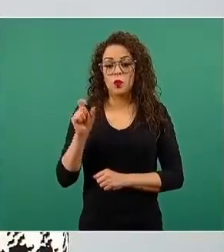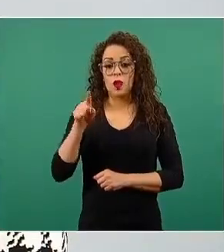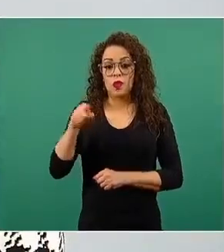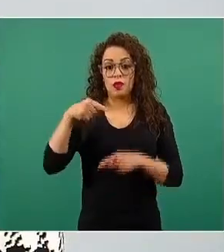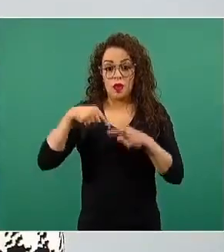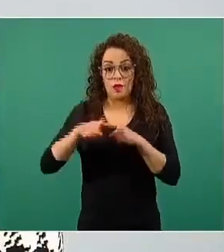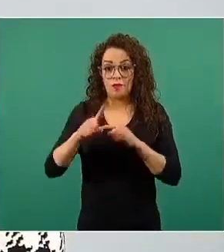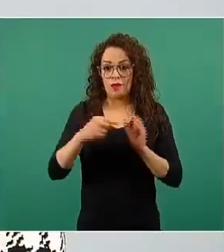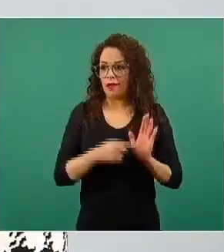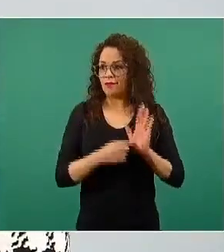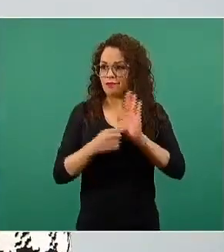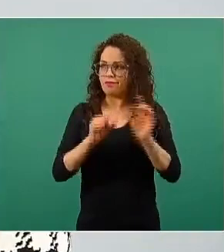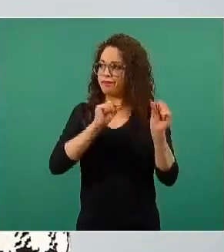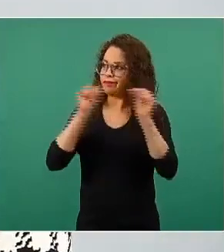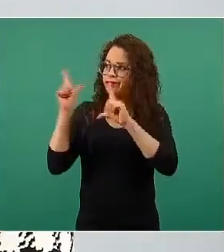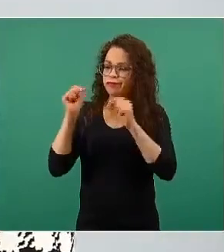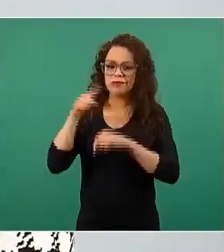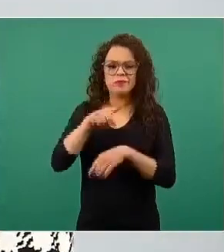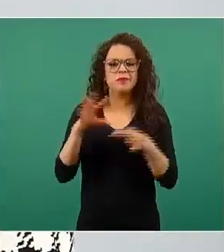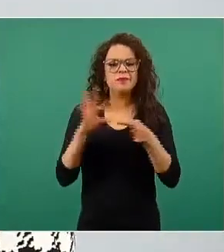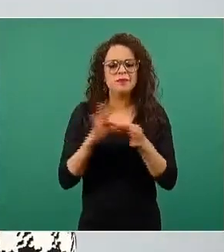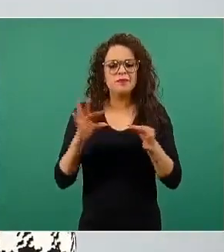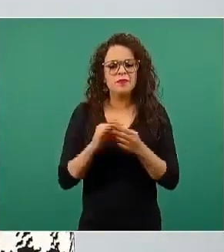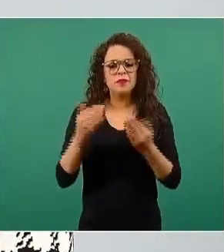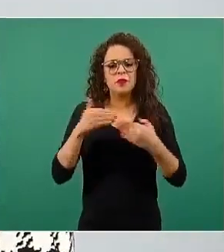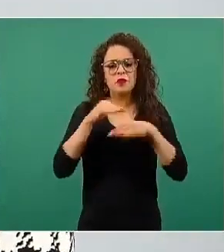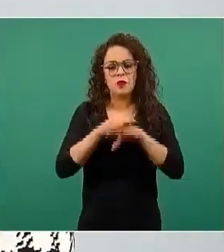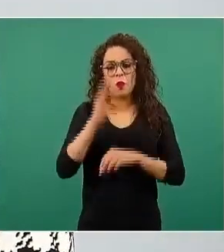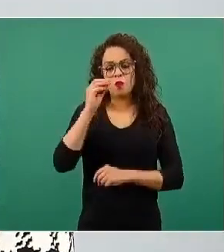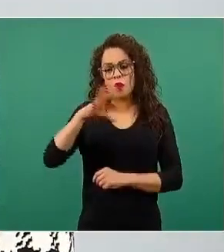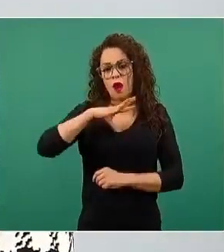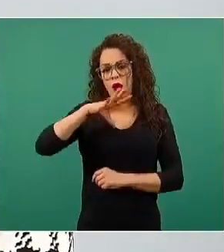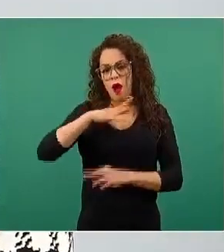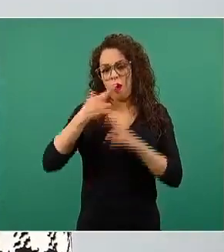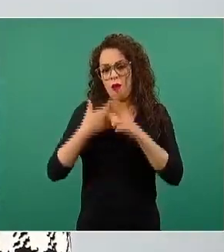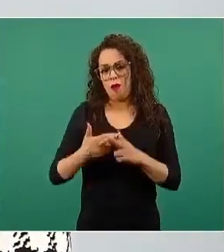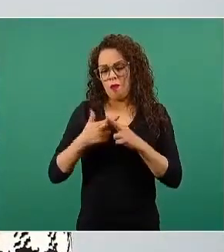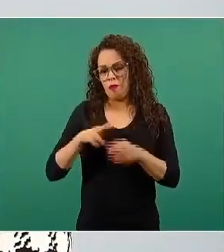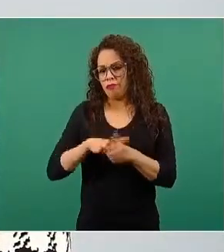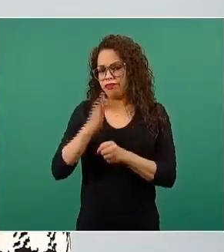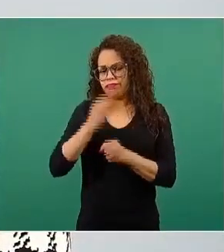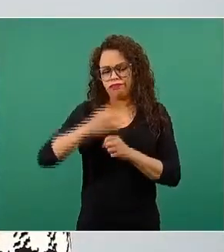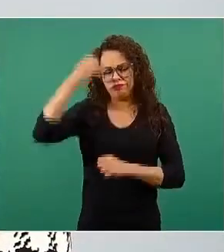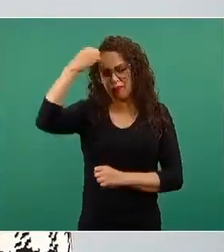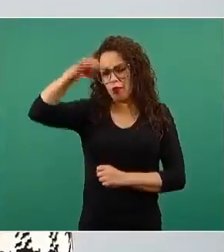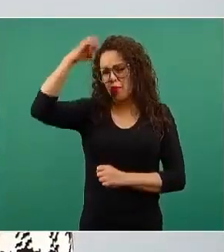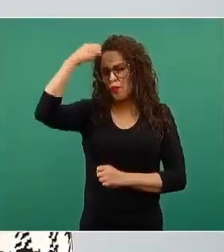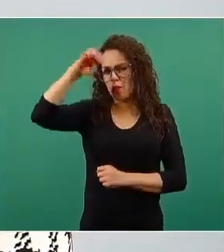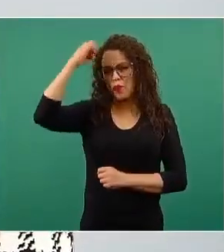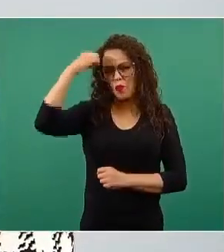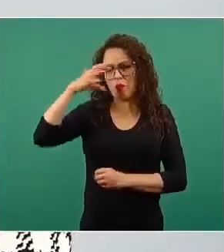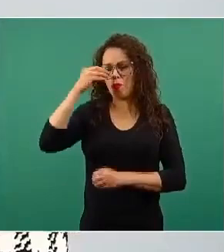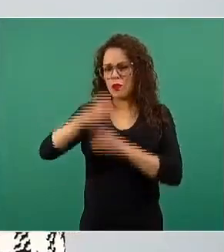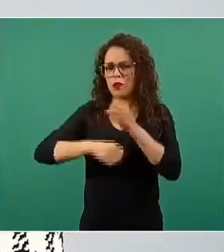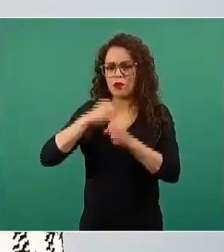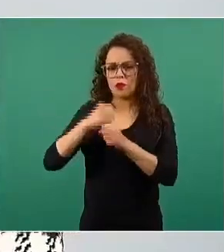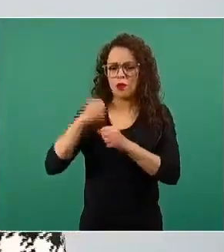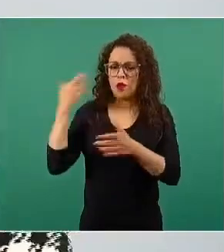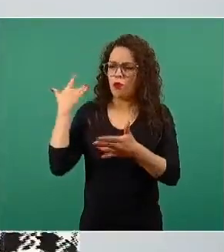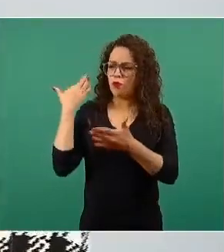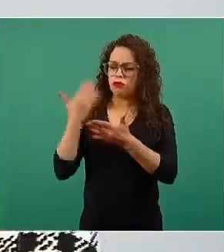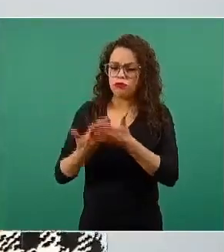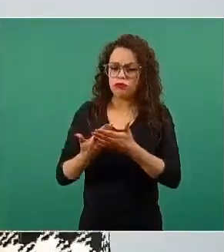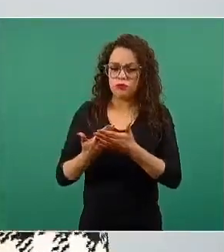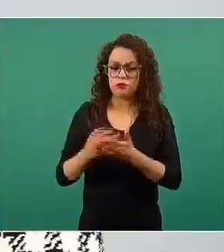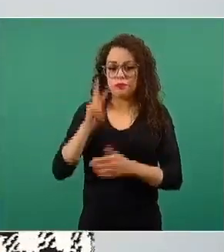de su presentación, nos comentaba acerca de la vasta experiencia que tiene. La verdad es que tengo el honor de formar parte